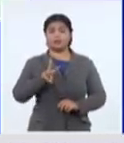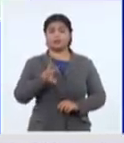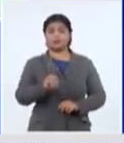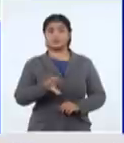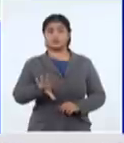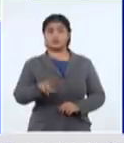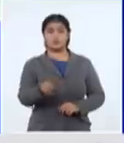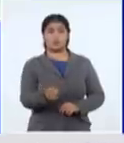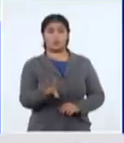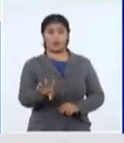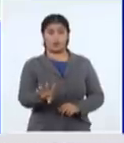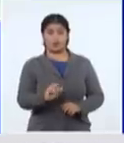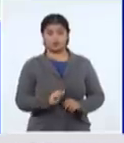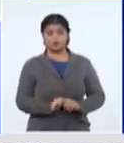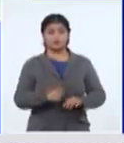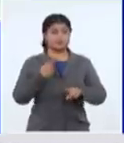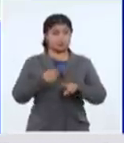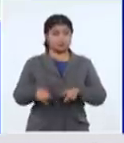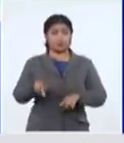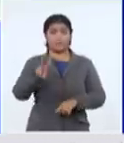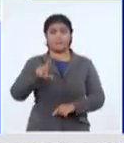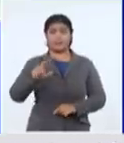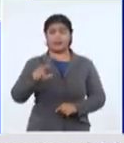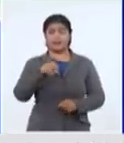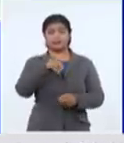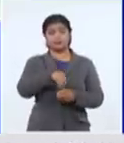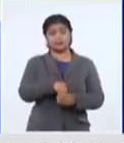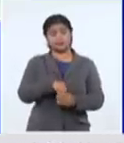305,4 y Villa Clara ya con una tasa de